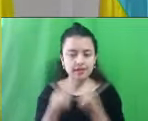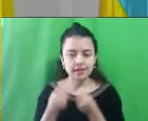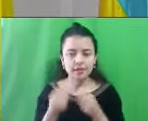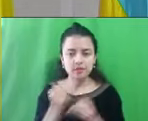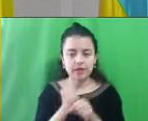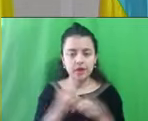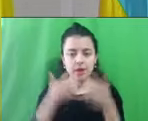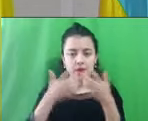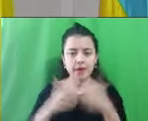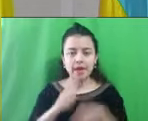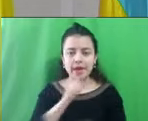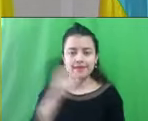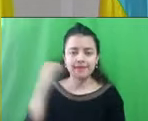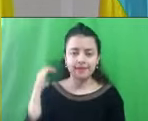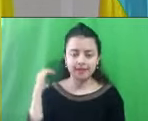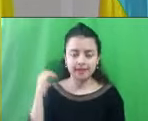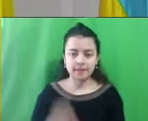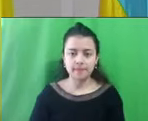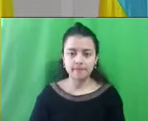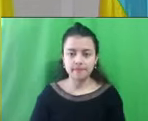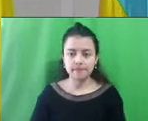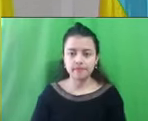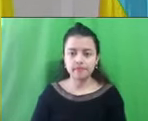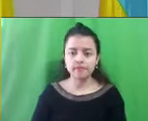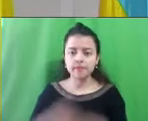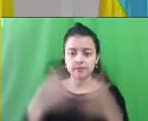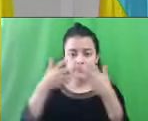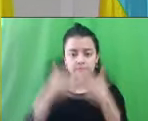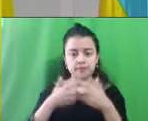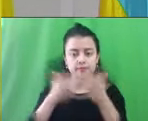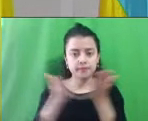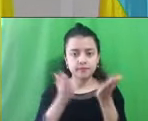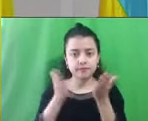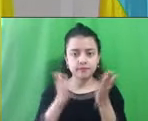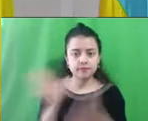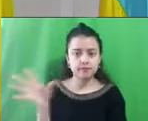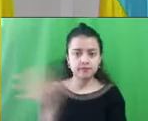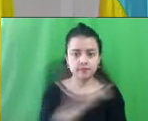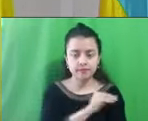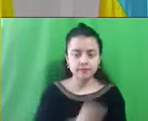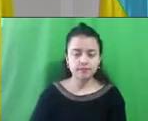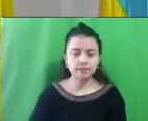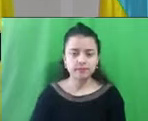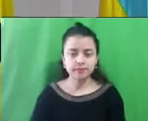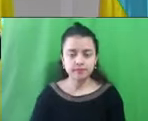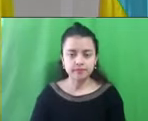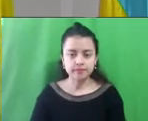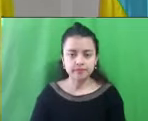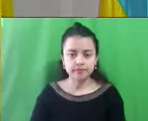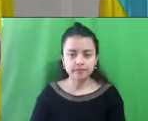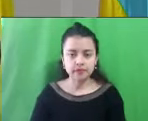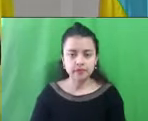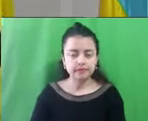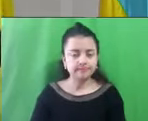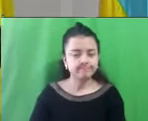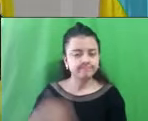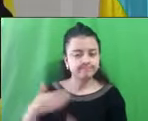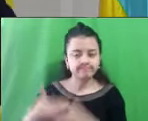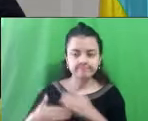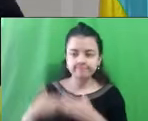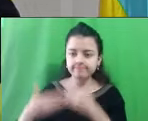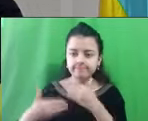de Facatativá, una empresa al servicio de los facatativeños y que cada día está en aras